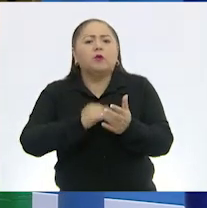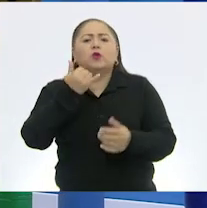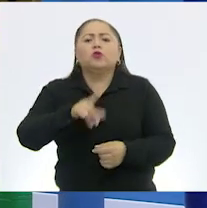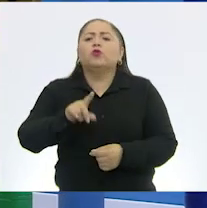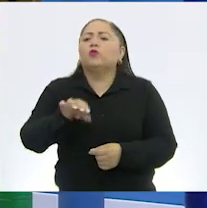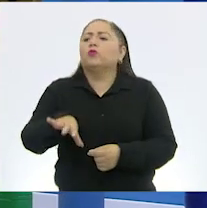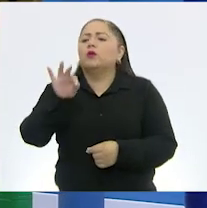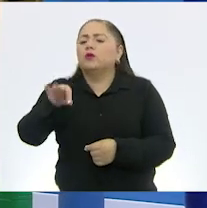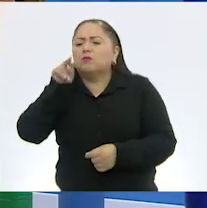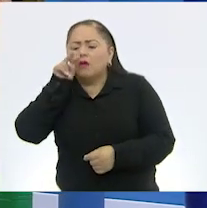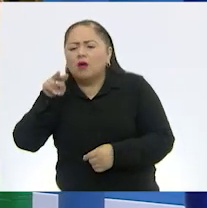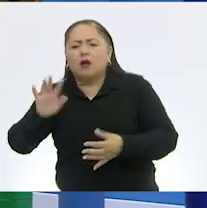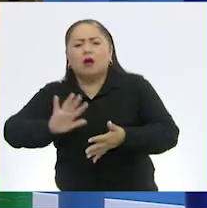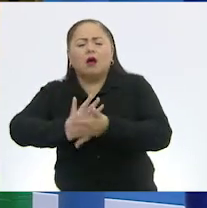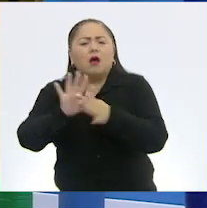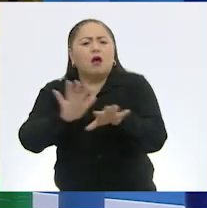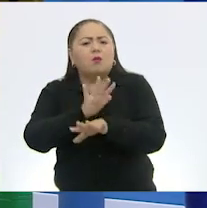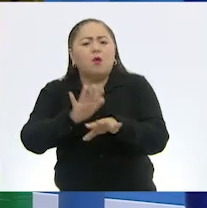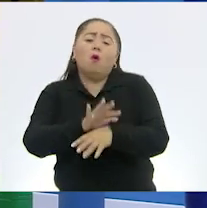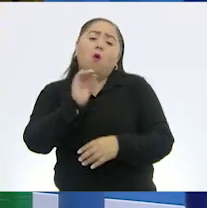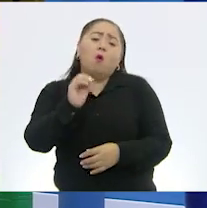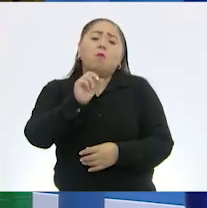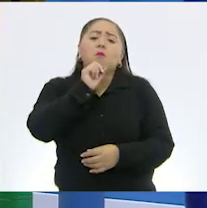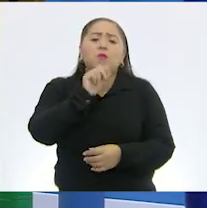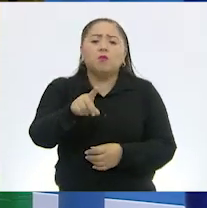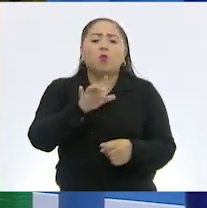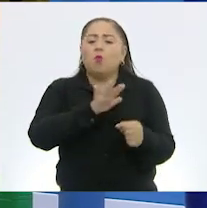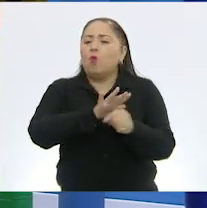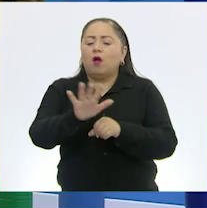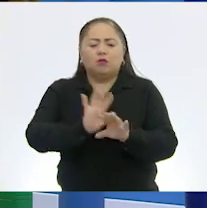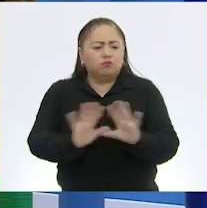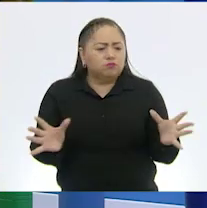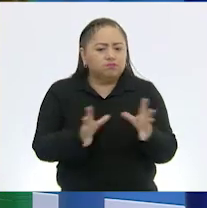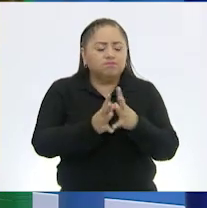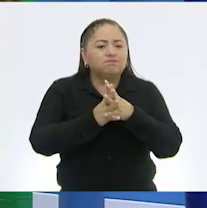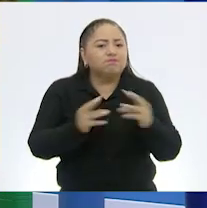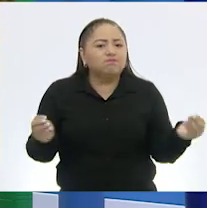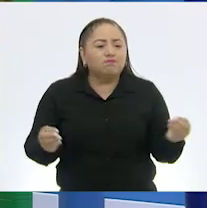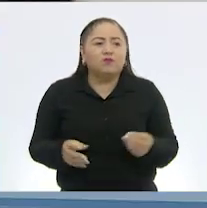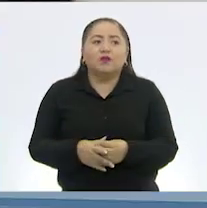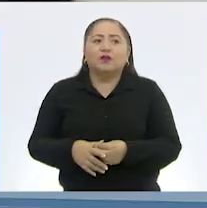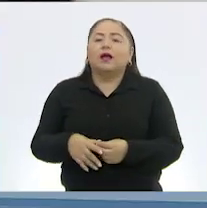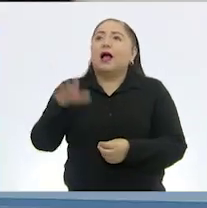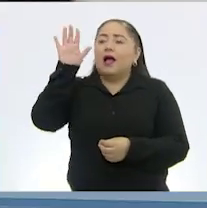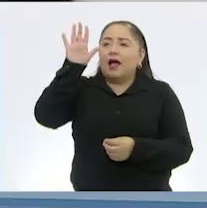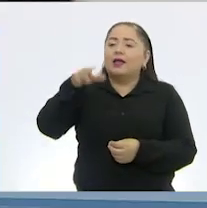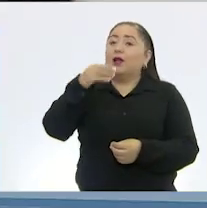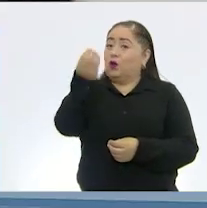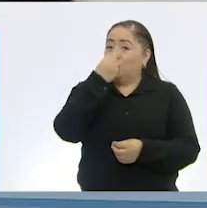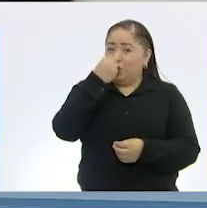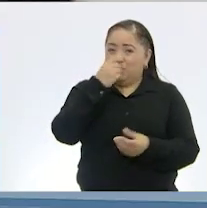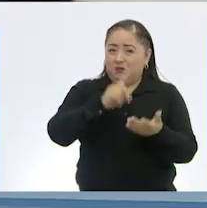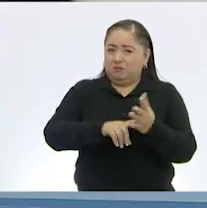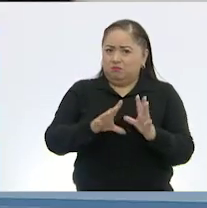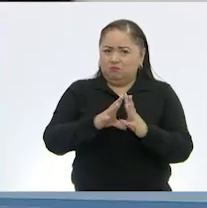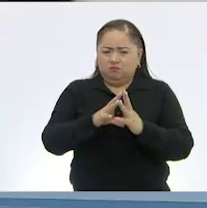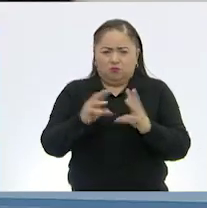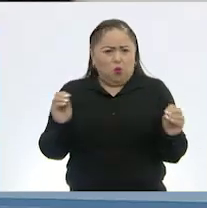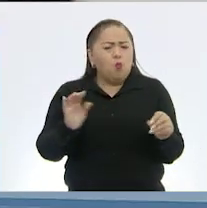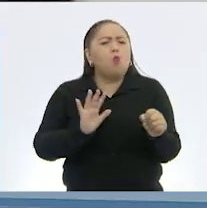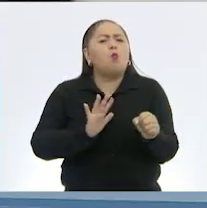encontramos modificaciones, o incluso cuáles de plano desaparecen. Uy, uno de los alimentos que